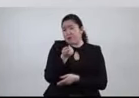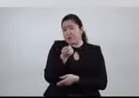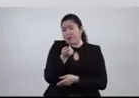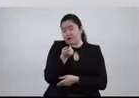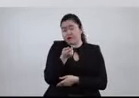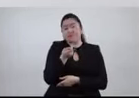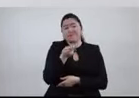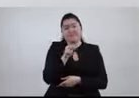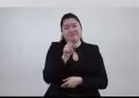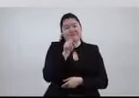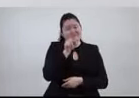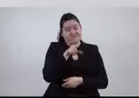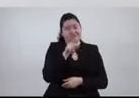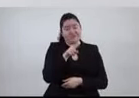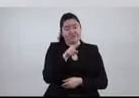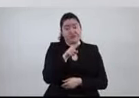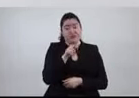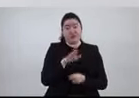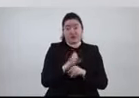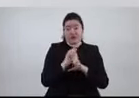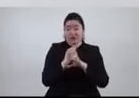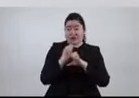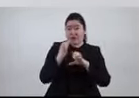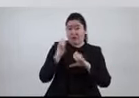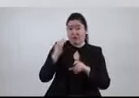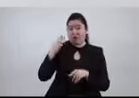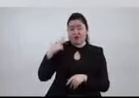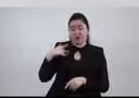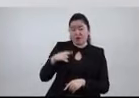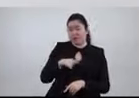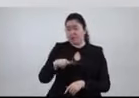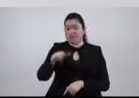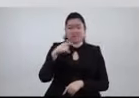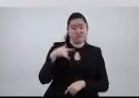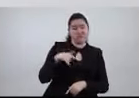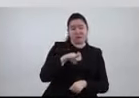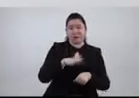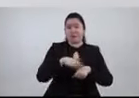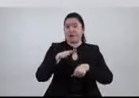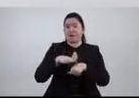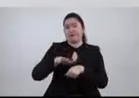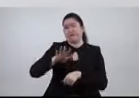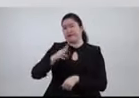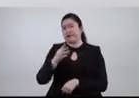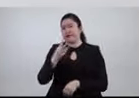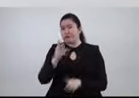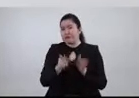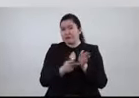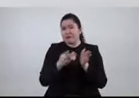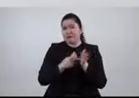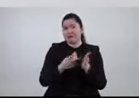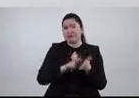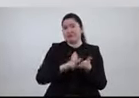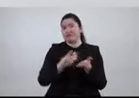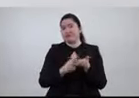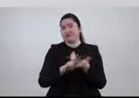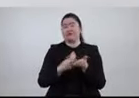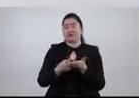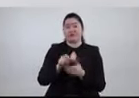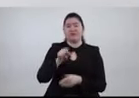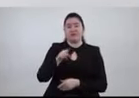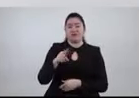el número de viajes de pipa se multiplicó casi por 3, después les damos el número durante estos meses. Ahora se